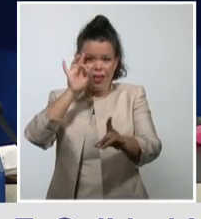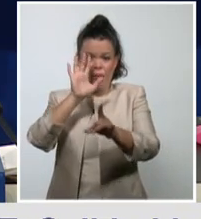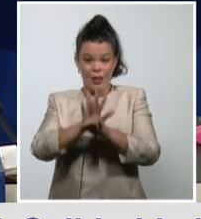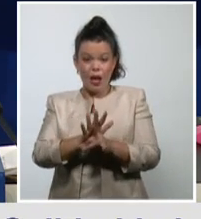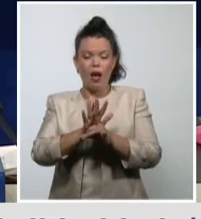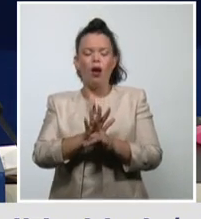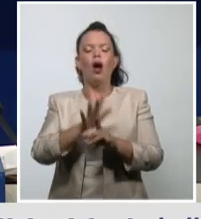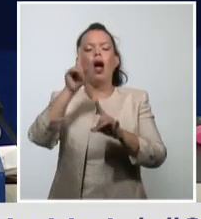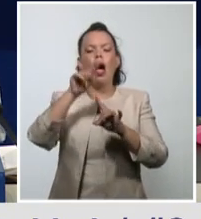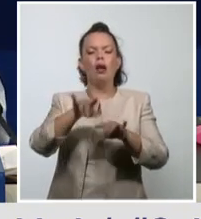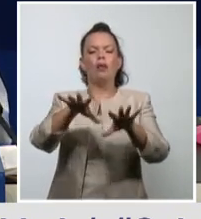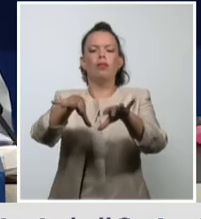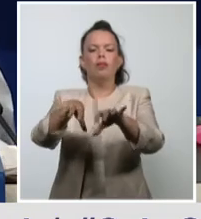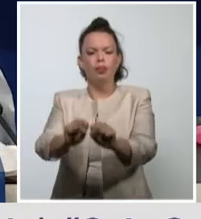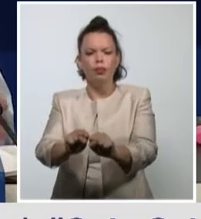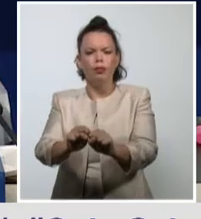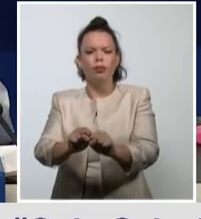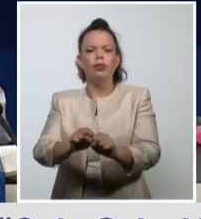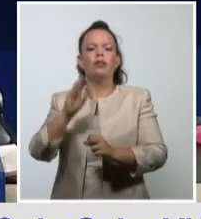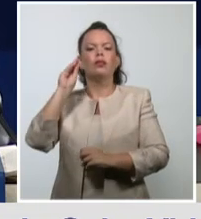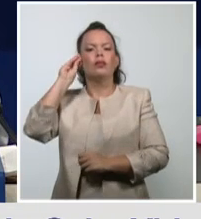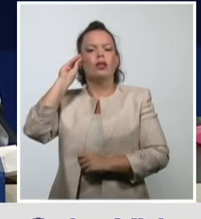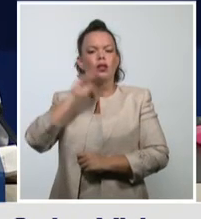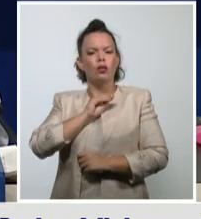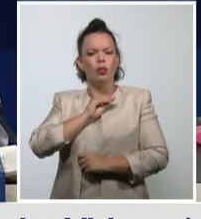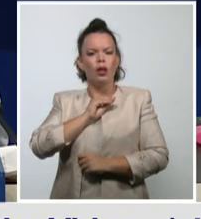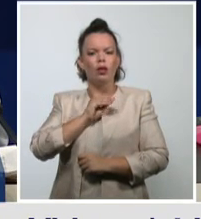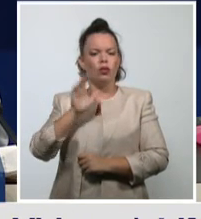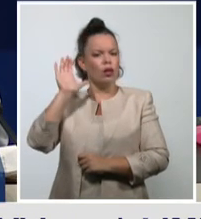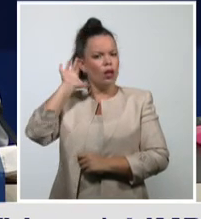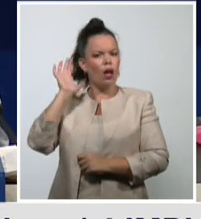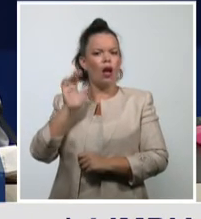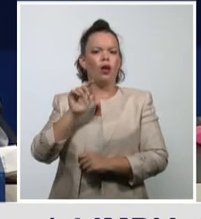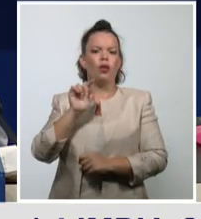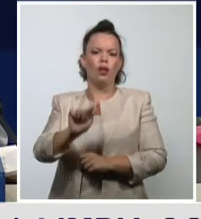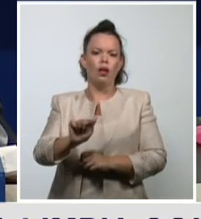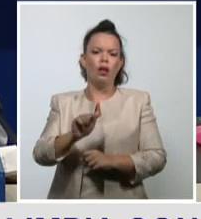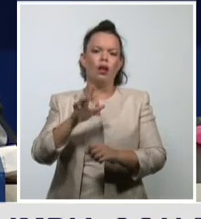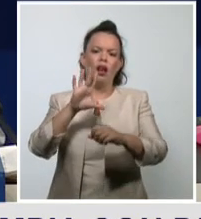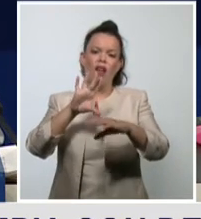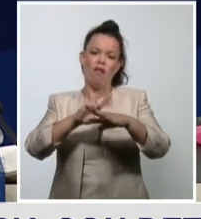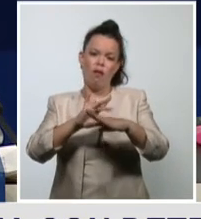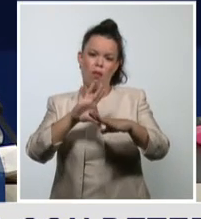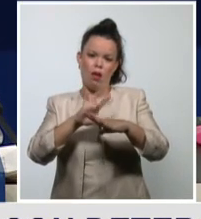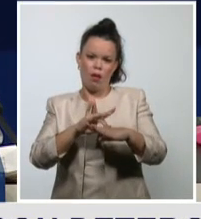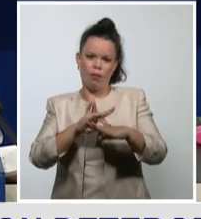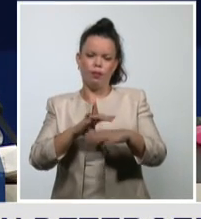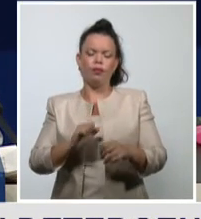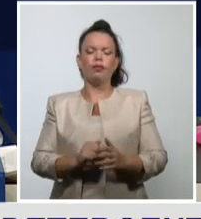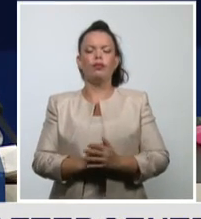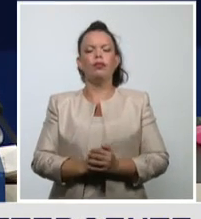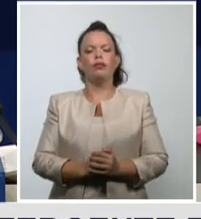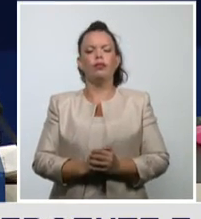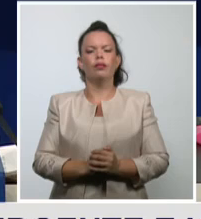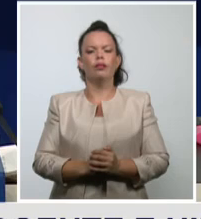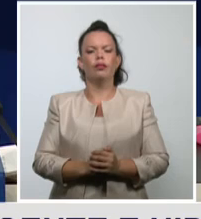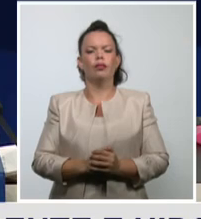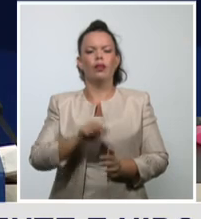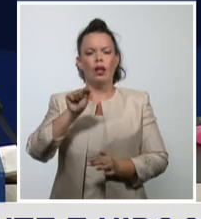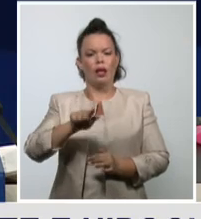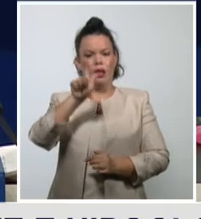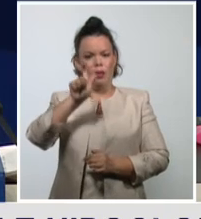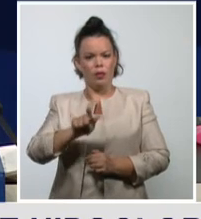se detecta la presencia de la COVID-19. Esta paciente inmediatamente